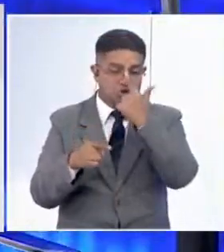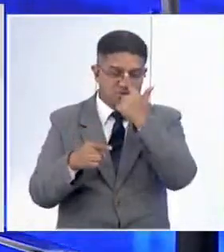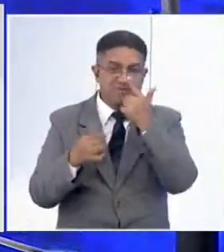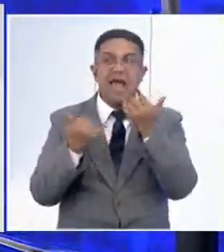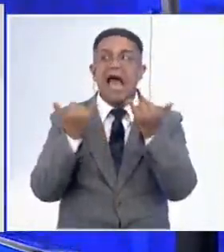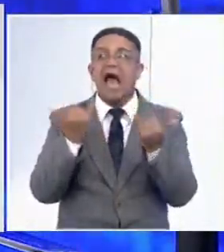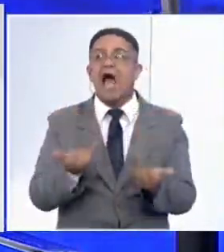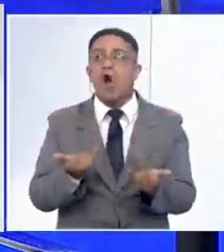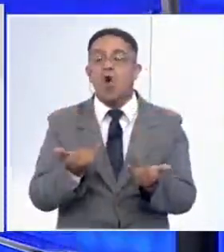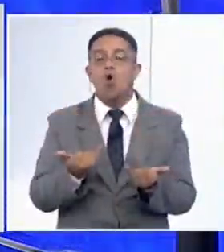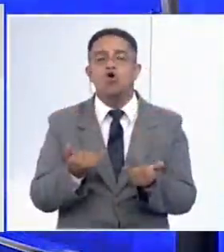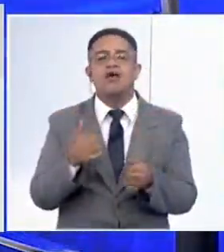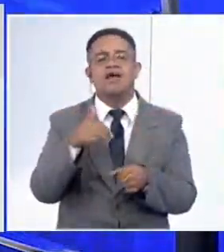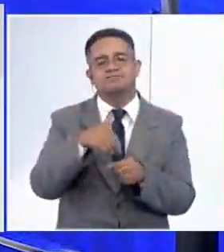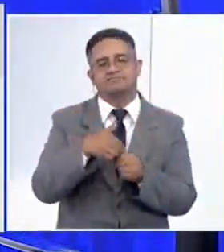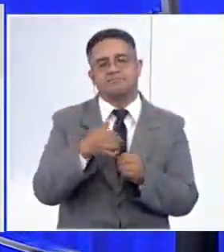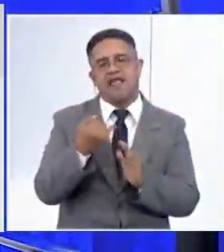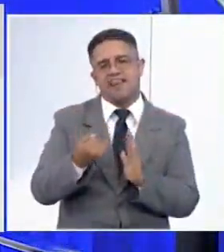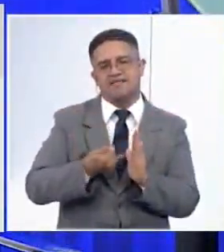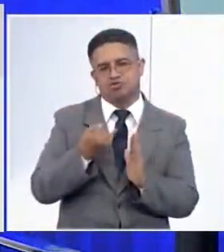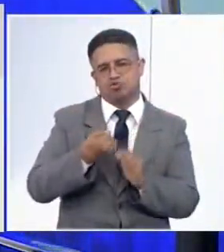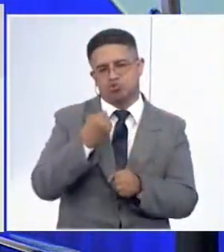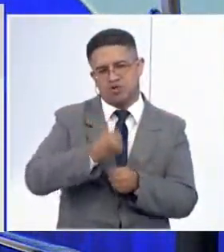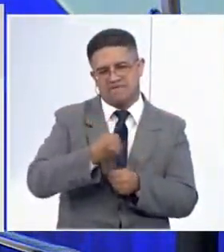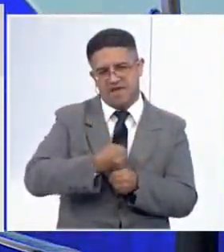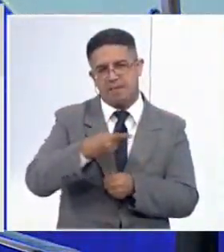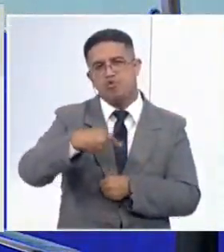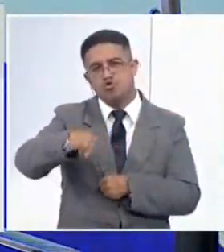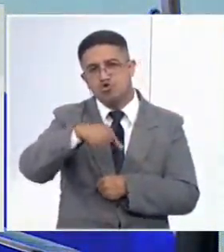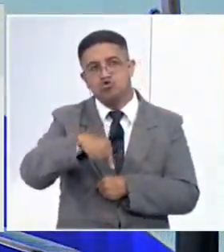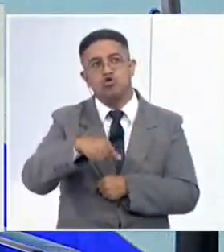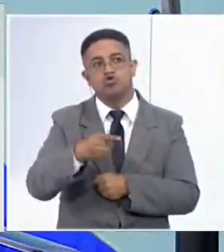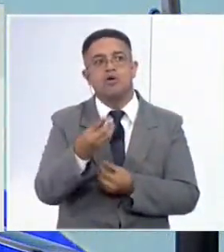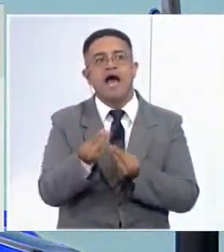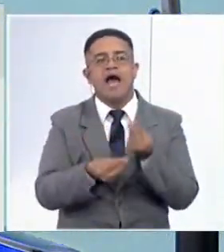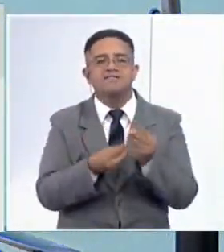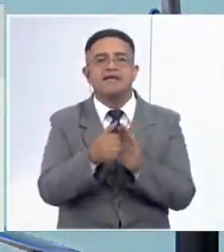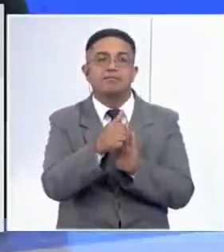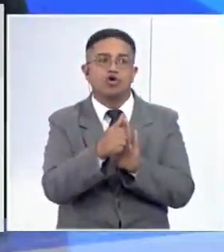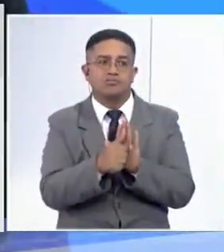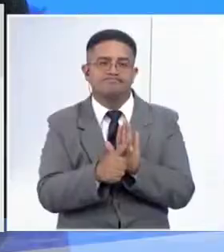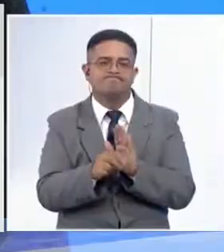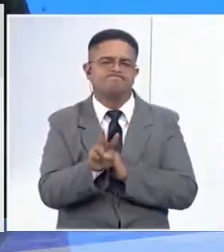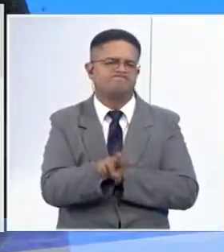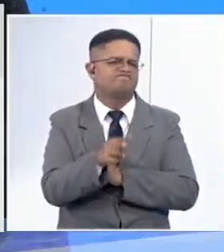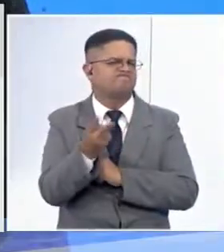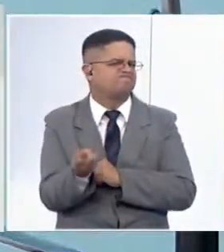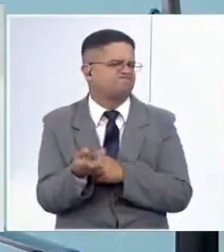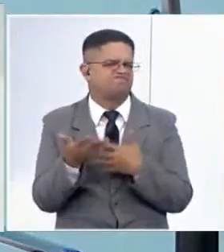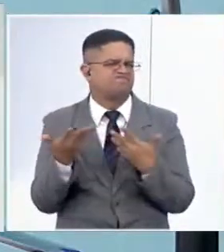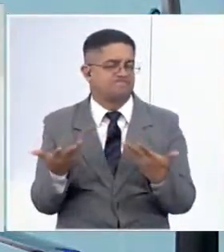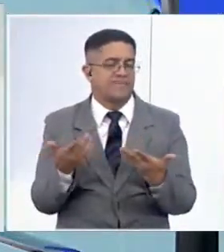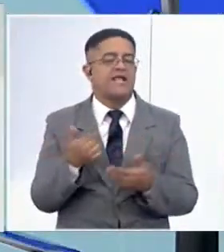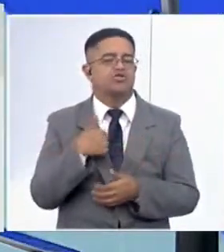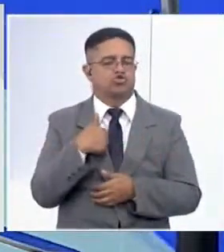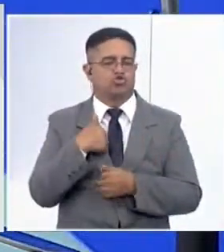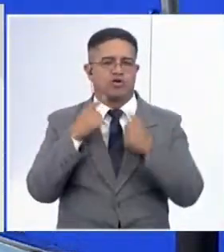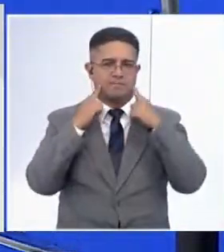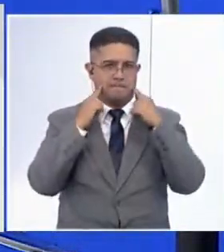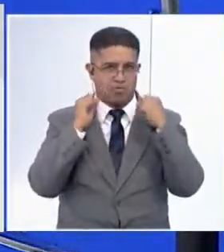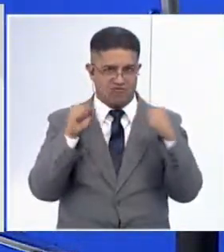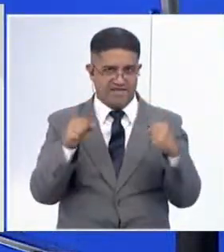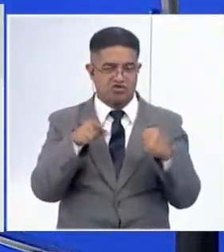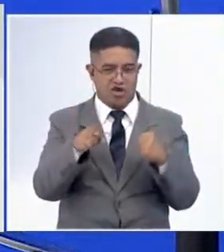hoy en el instituto donde estamos trabajando haciendo vías biliares, hacer el procedimiento simultáneo. ¿Qué significa simultáneo? Yo que soy especialista en vías